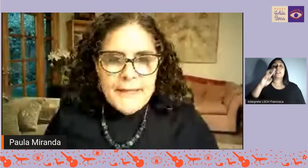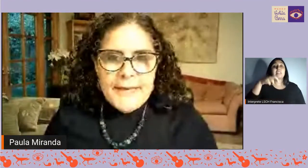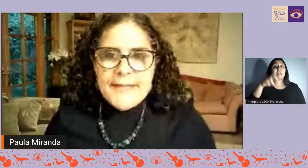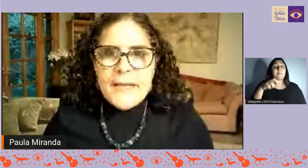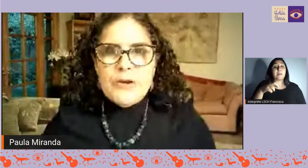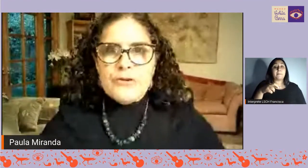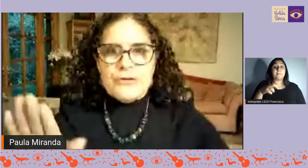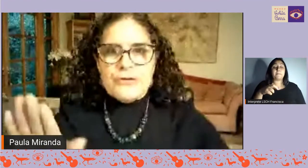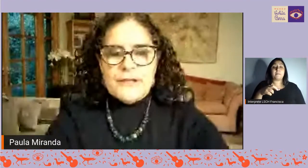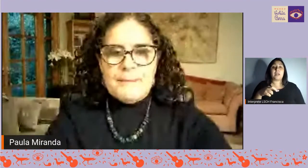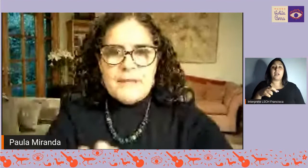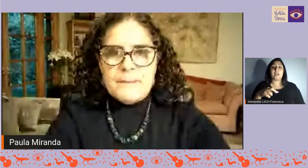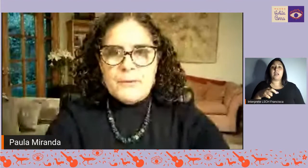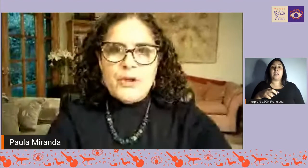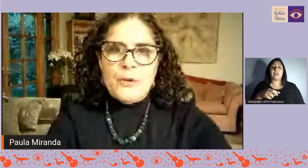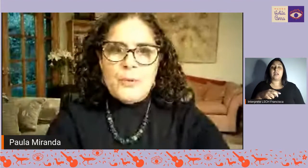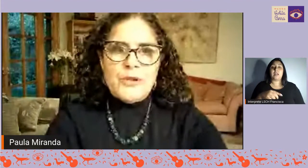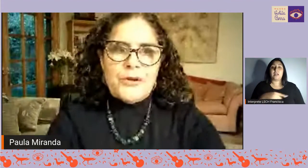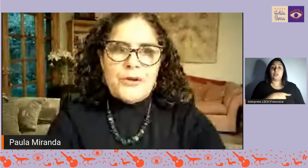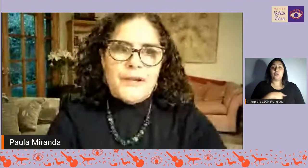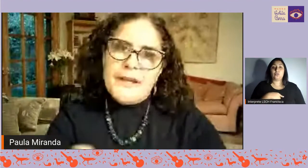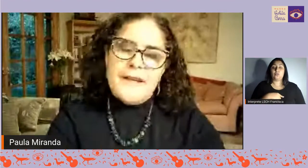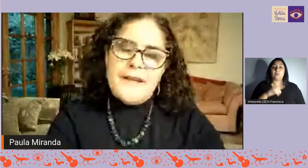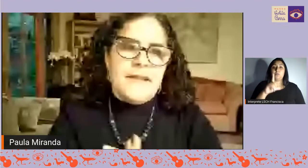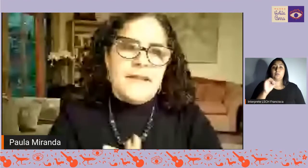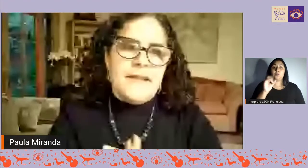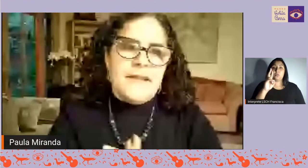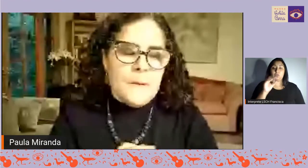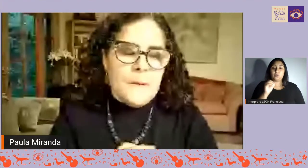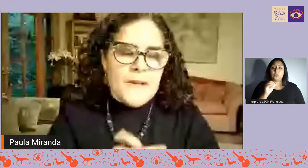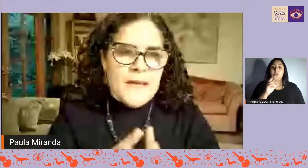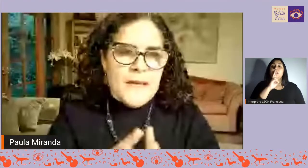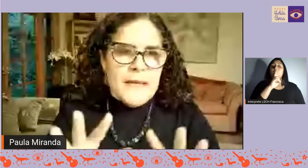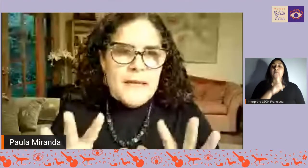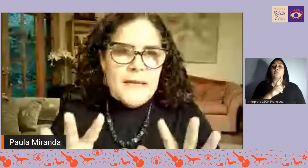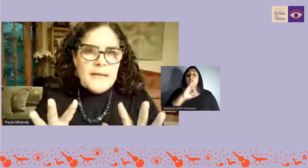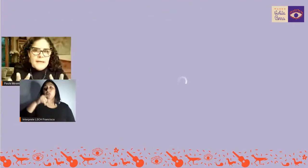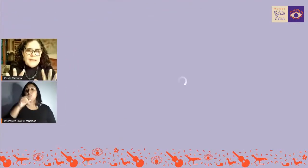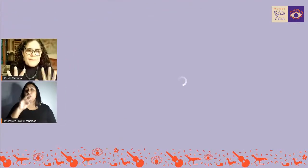oro. Aquí hay dos, para reponiéndolo un poquito a Jorge y ahí termino.